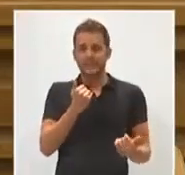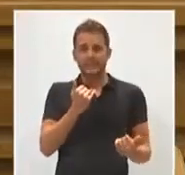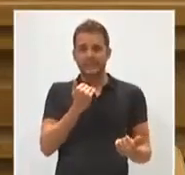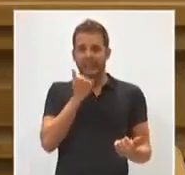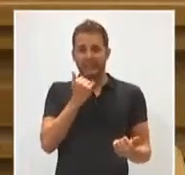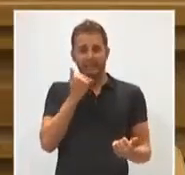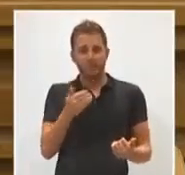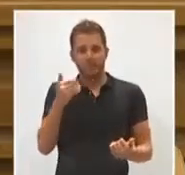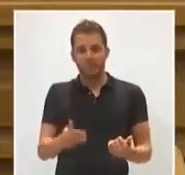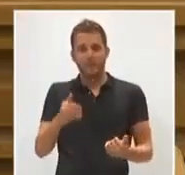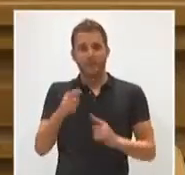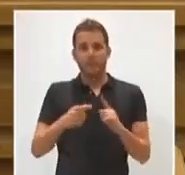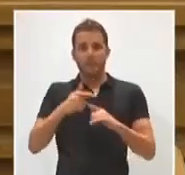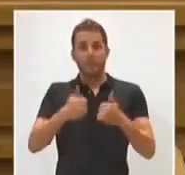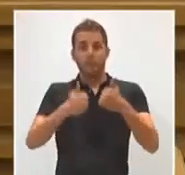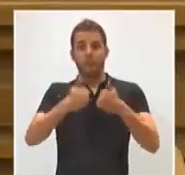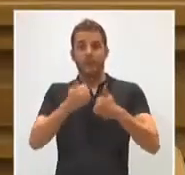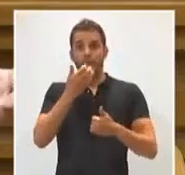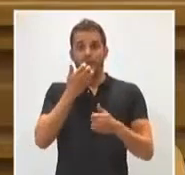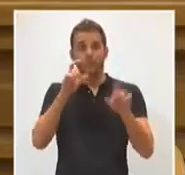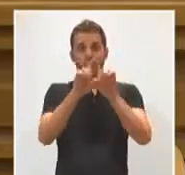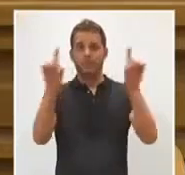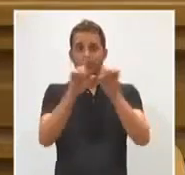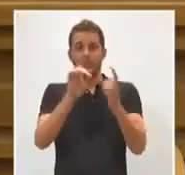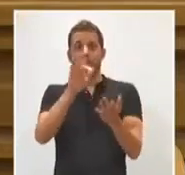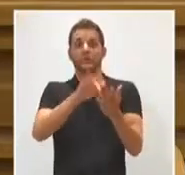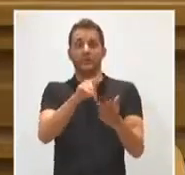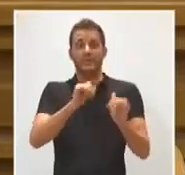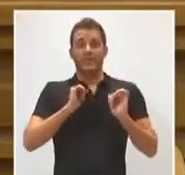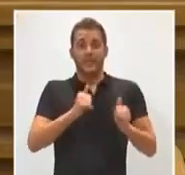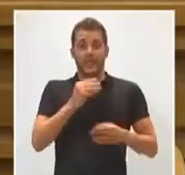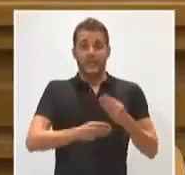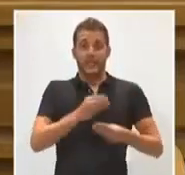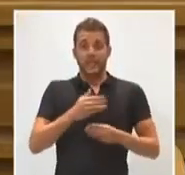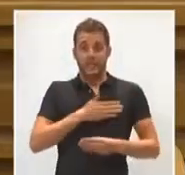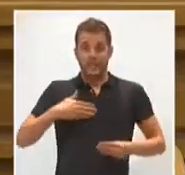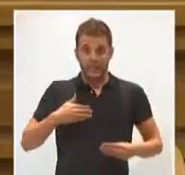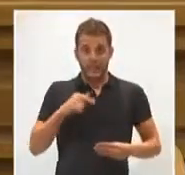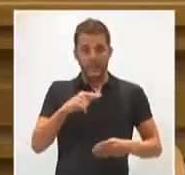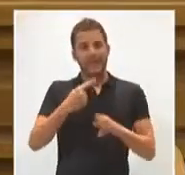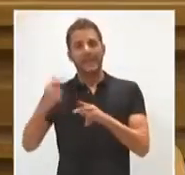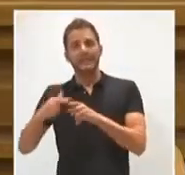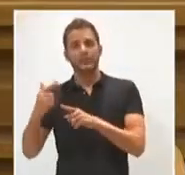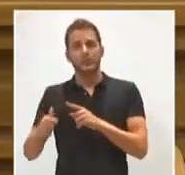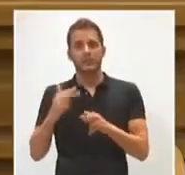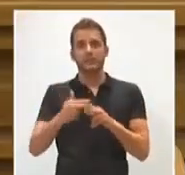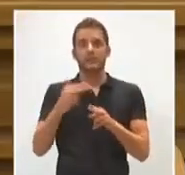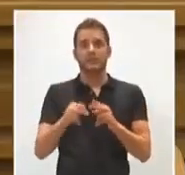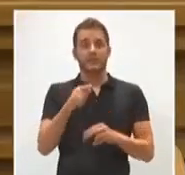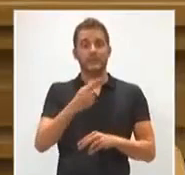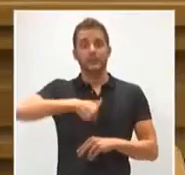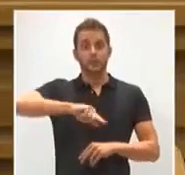que es el primero que aparece cuando una empresa se quiere instalar en un sitio o quiere crecer es como están allí las cosas políticamente y